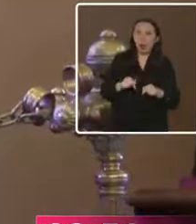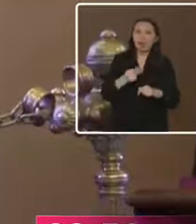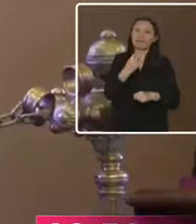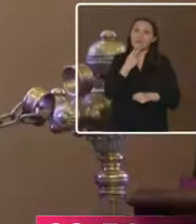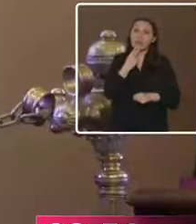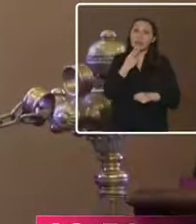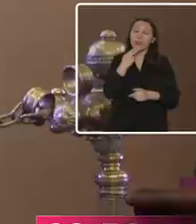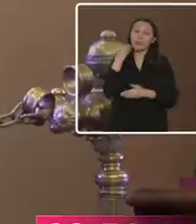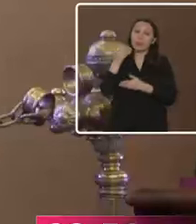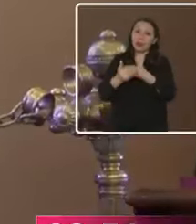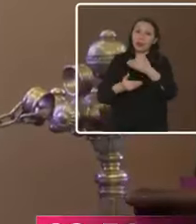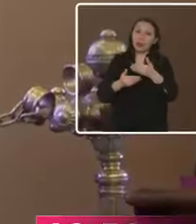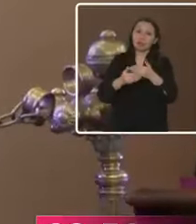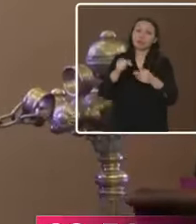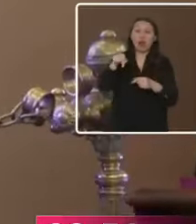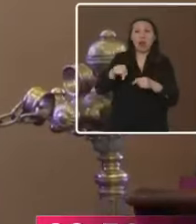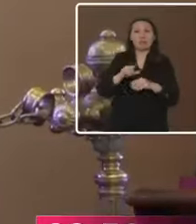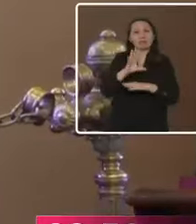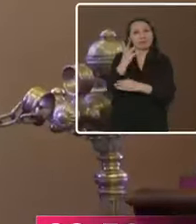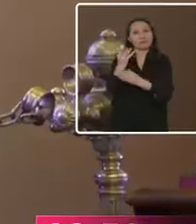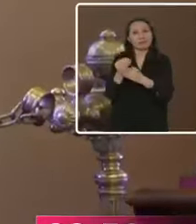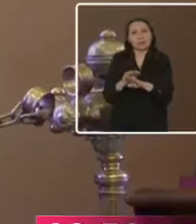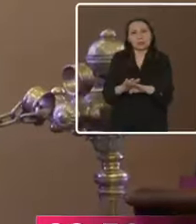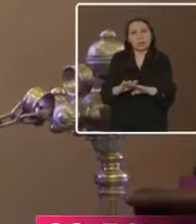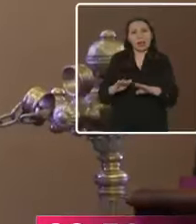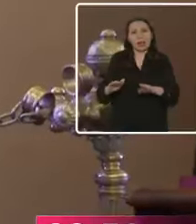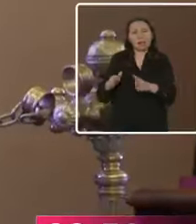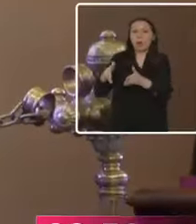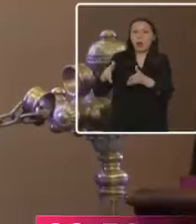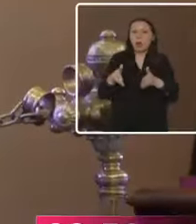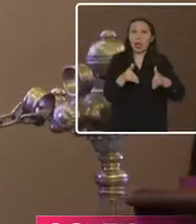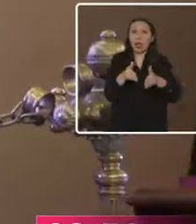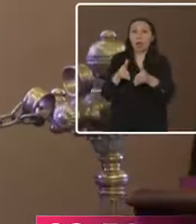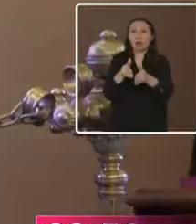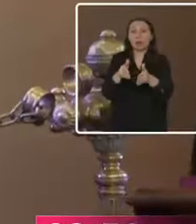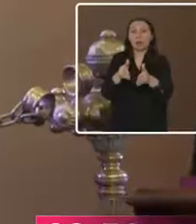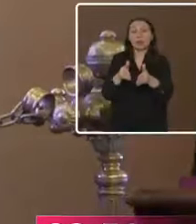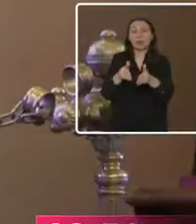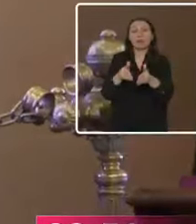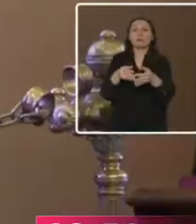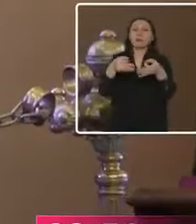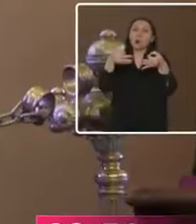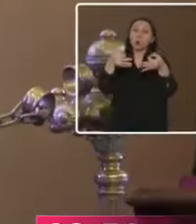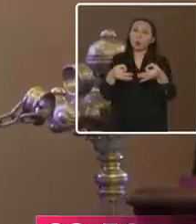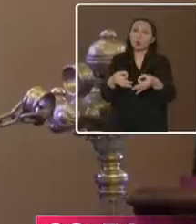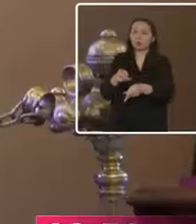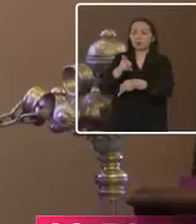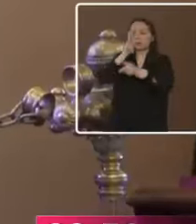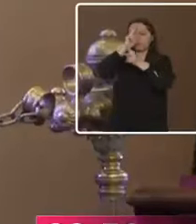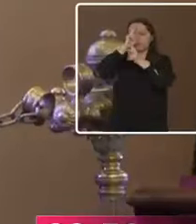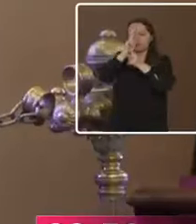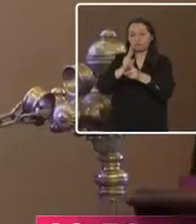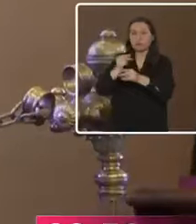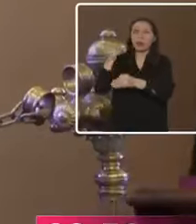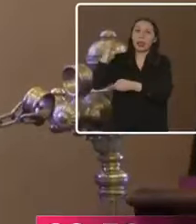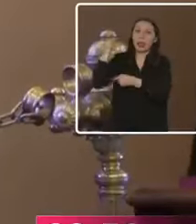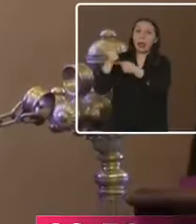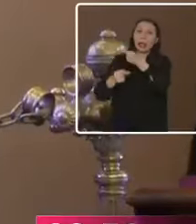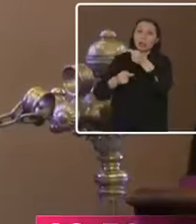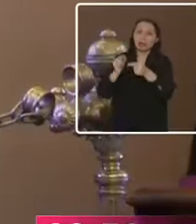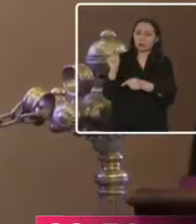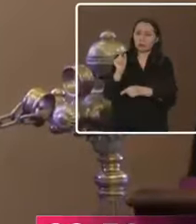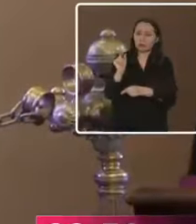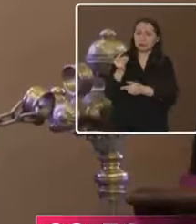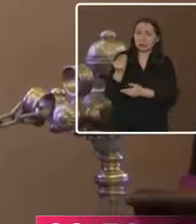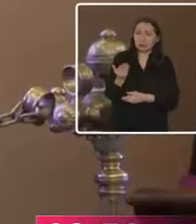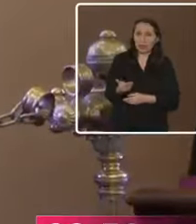esta vida ha concluido. El camino que confiere el justo reconocimiento de la historia